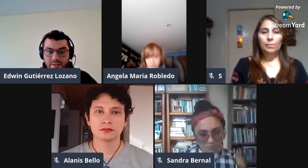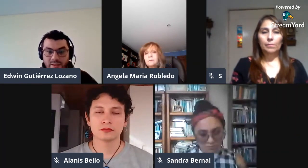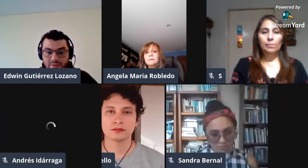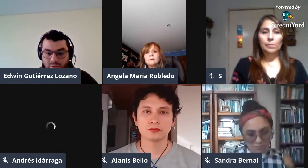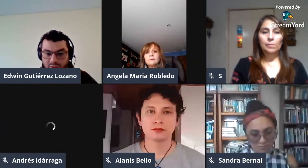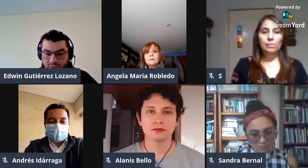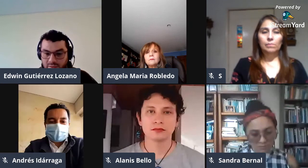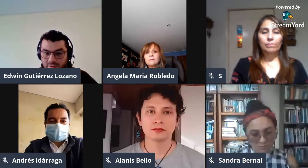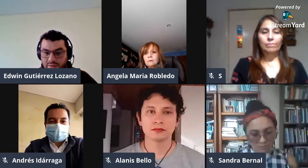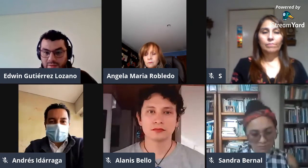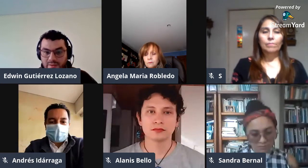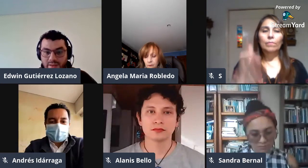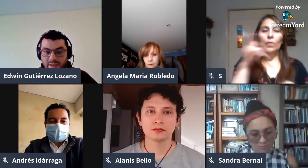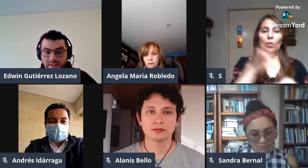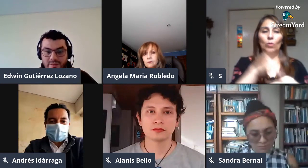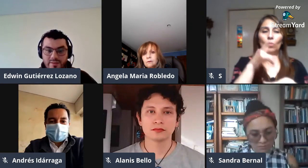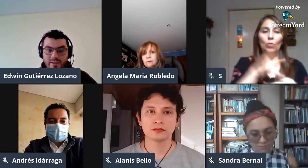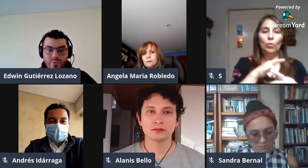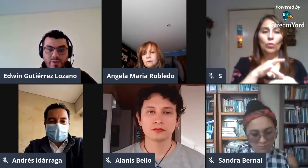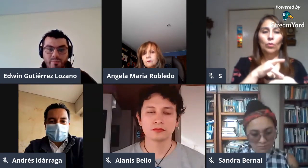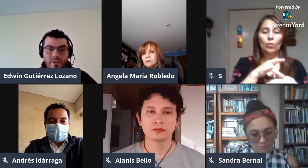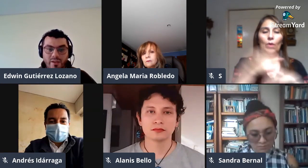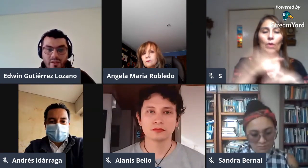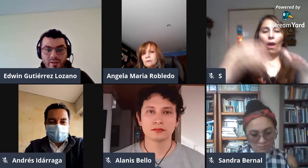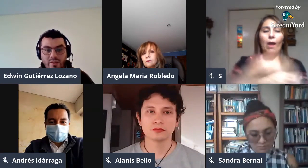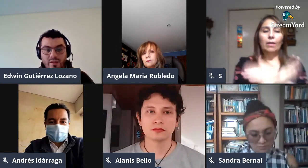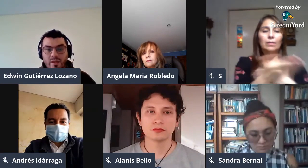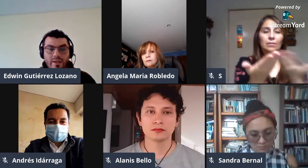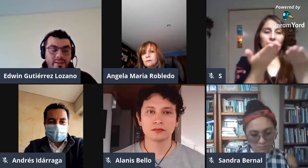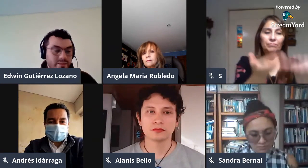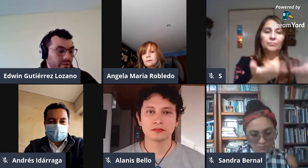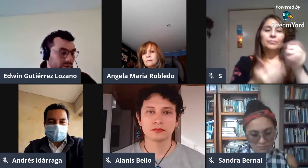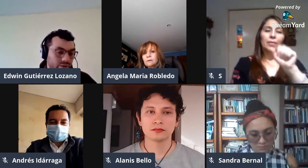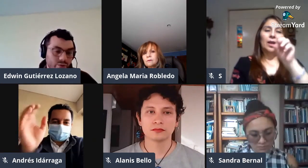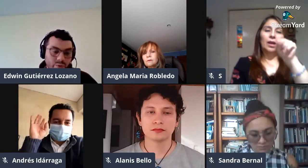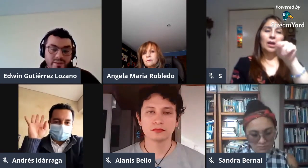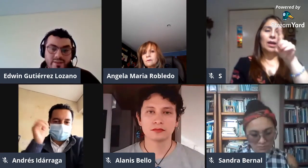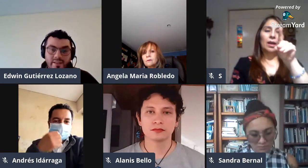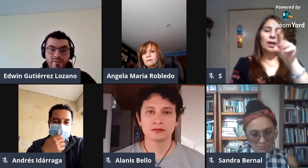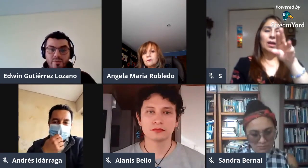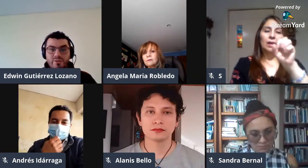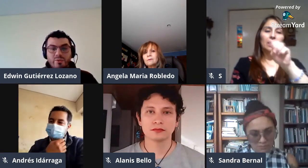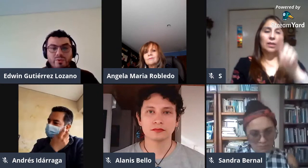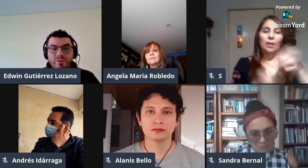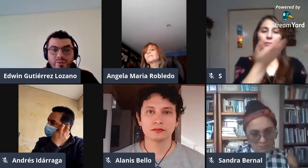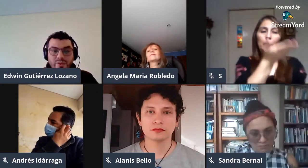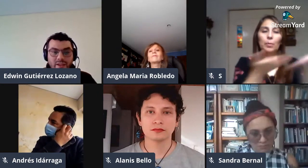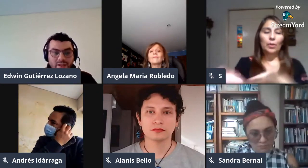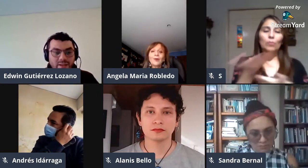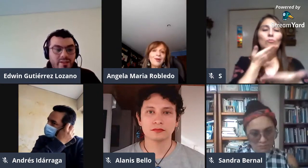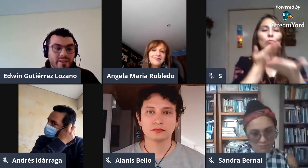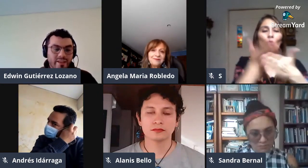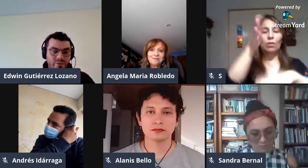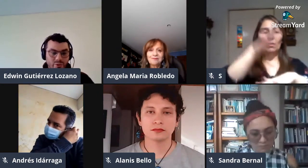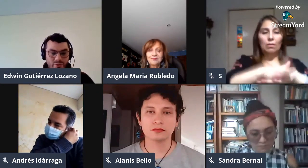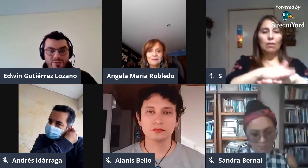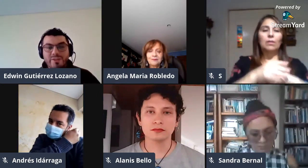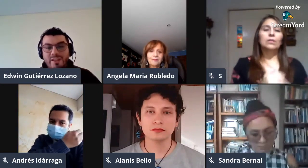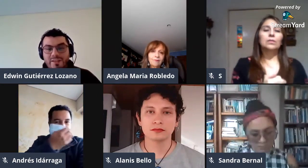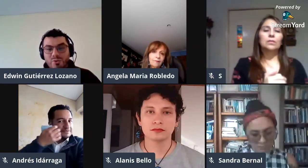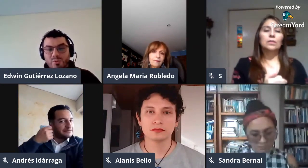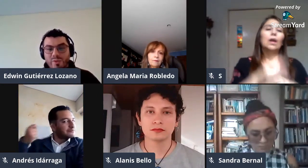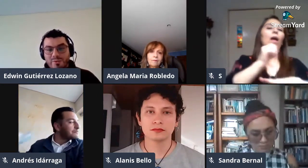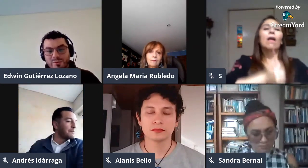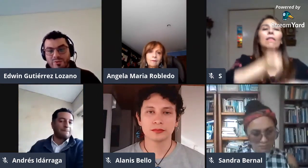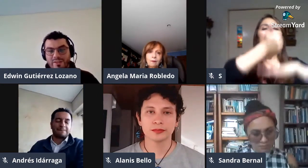Toca darle ingreso a Andrés, ya lo vi. Andrés, bienvenido, buenas tardes, nuestro director